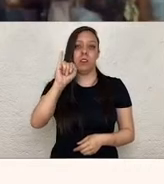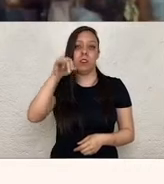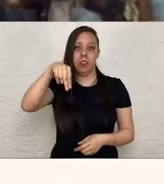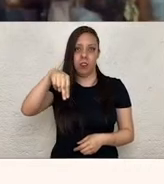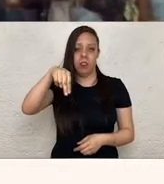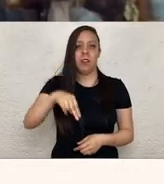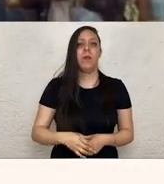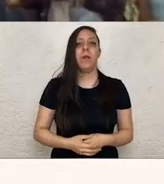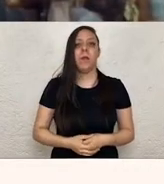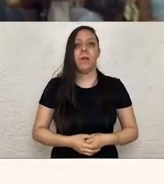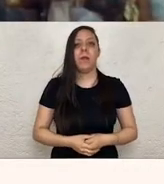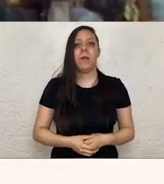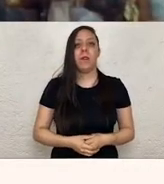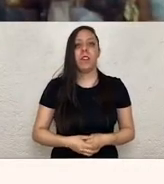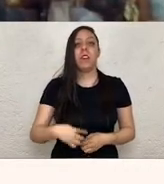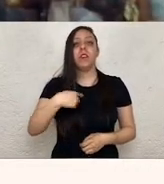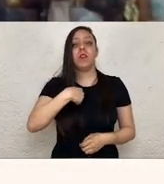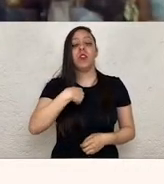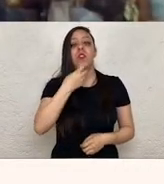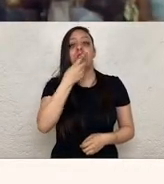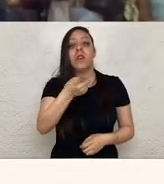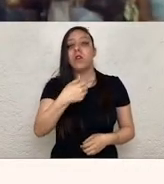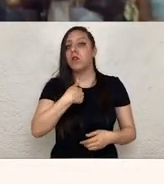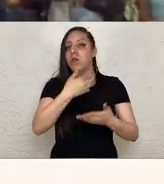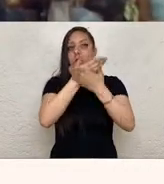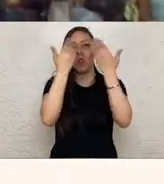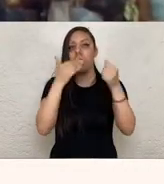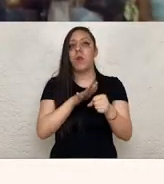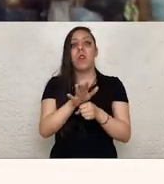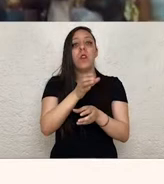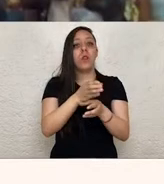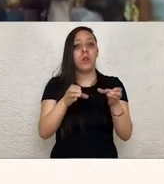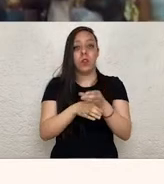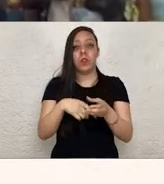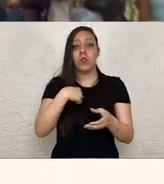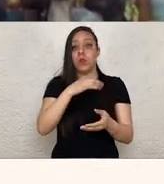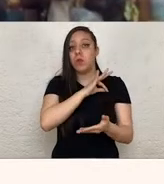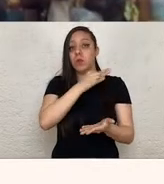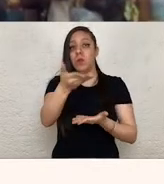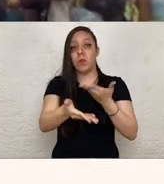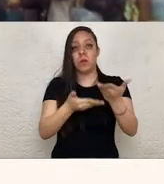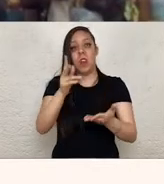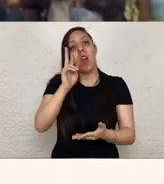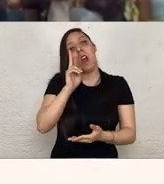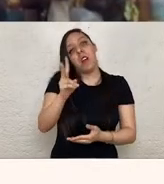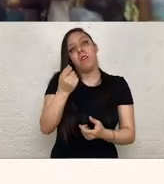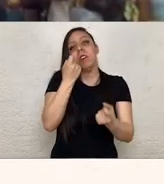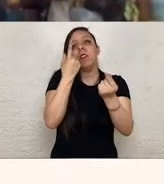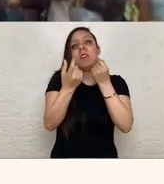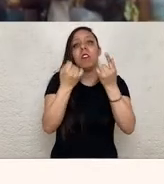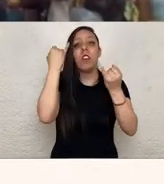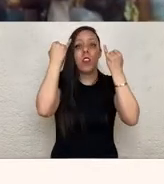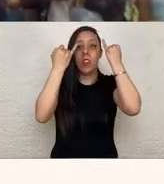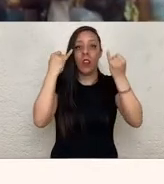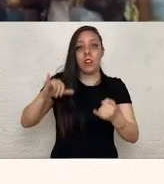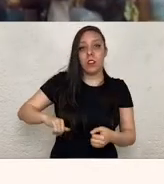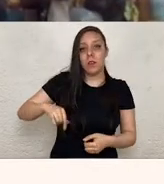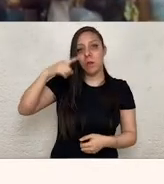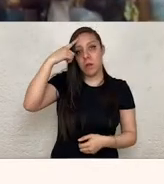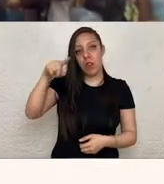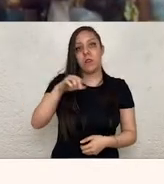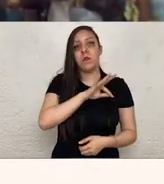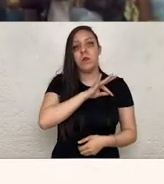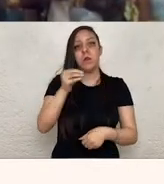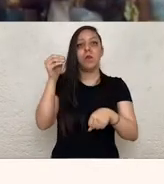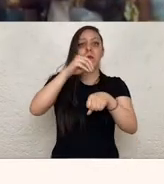Bueno, yo no sé exactamente lo que puedo compartir, pero vamos a ver si unas ideas que tengo son interesantes para ustedes.